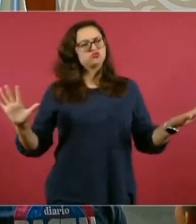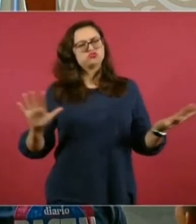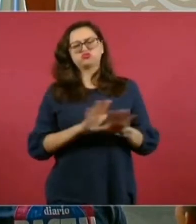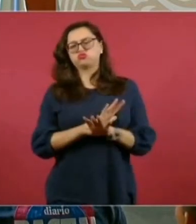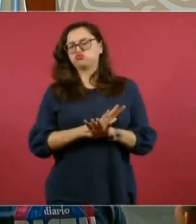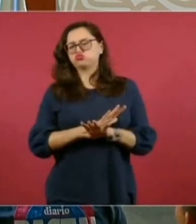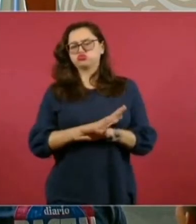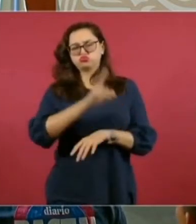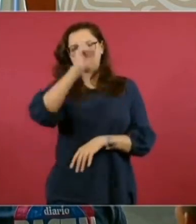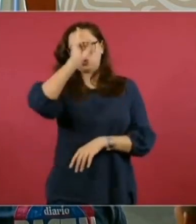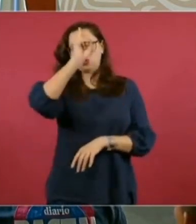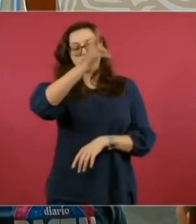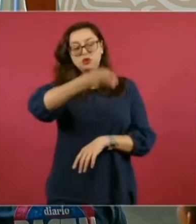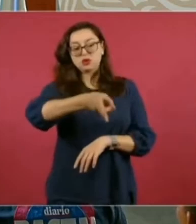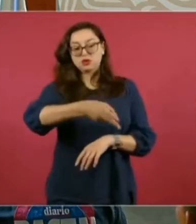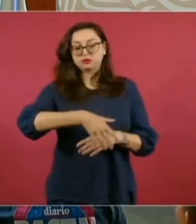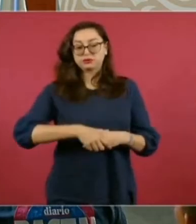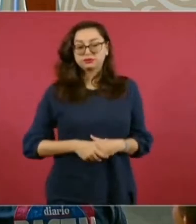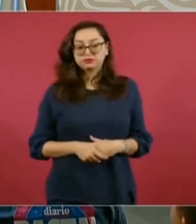Los